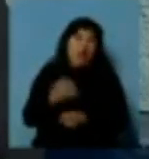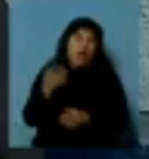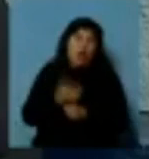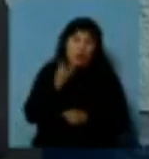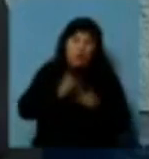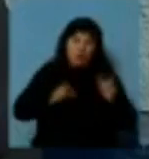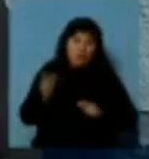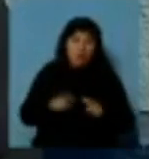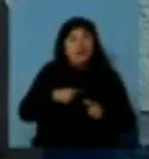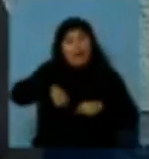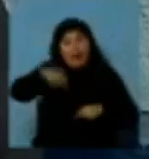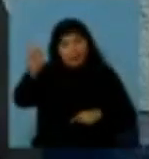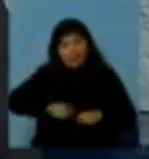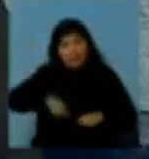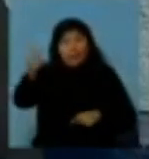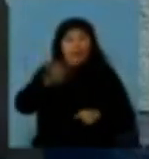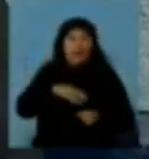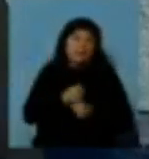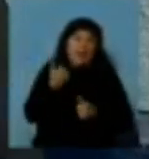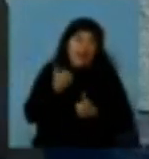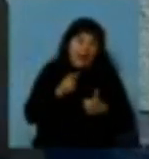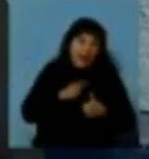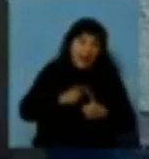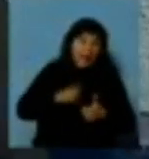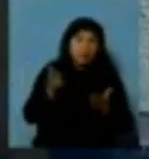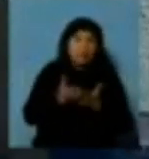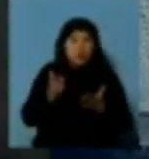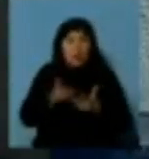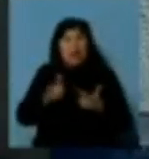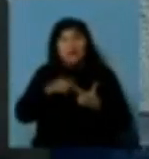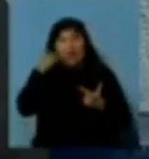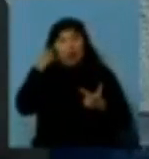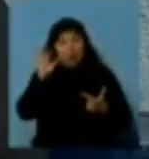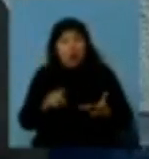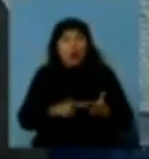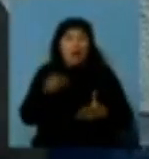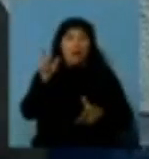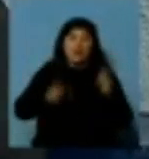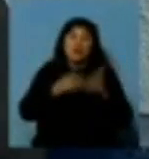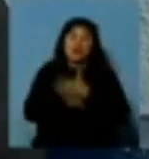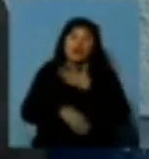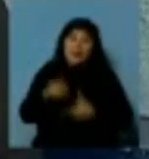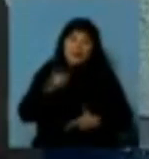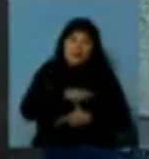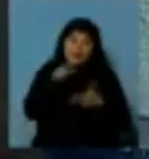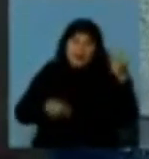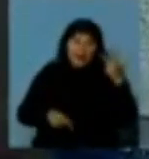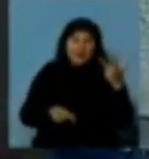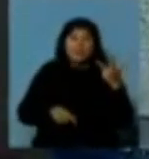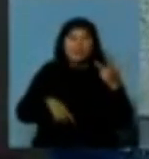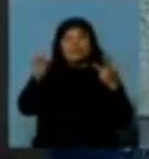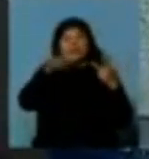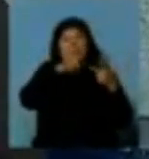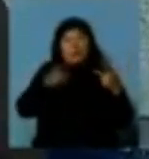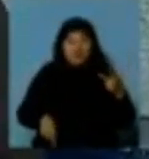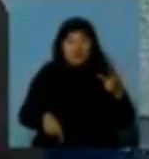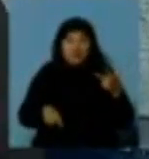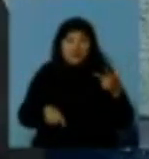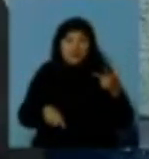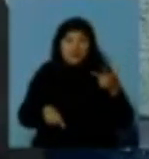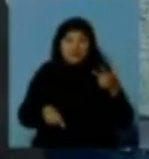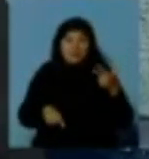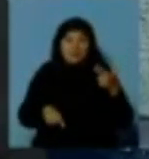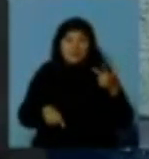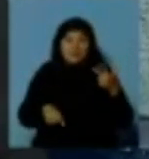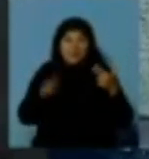lleva a los escolares, lleva a los ancianos, lleva a los discapacitados, con los porcentajes ínfimos en algunos